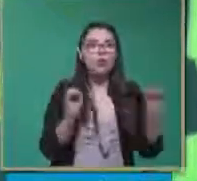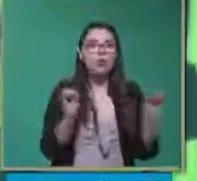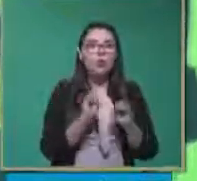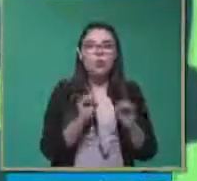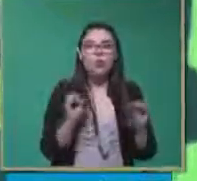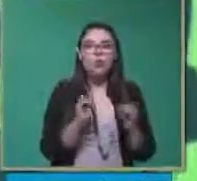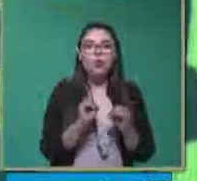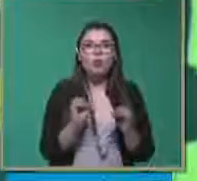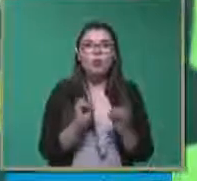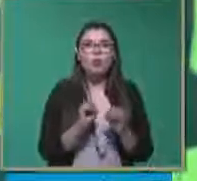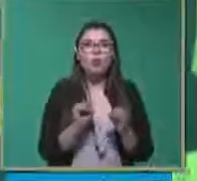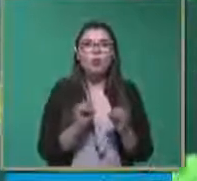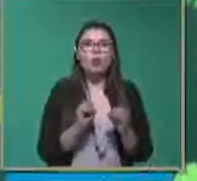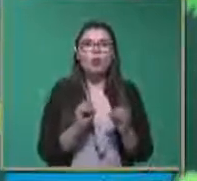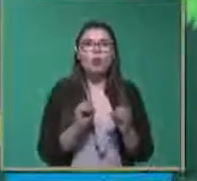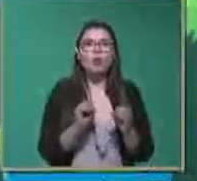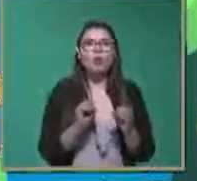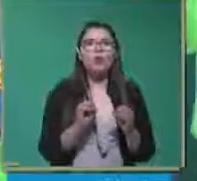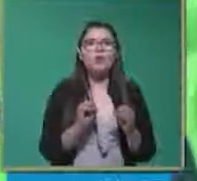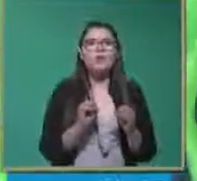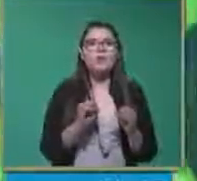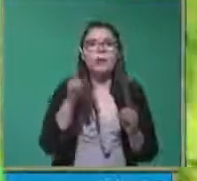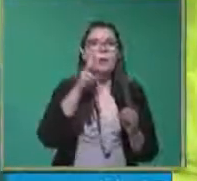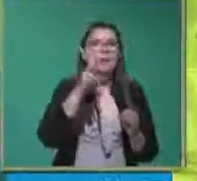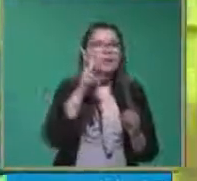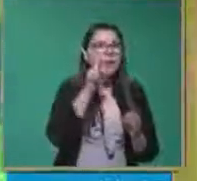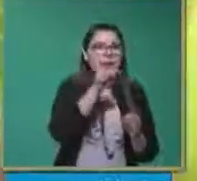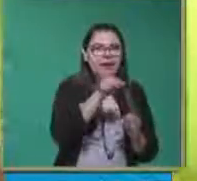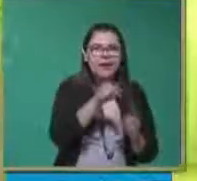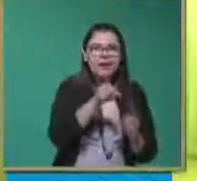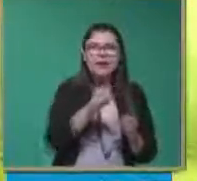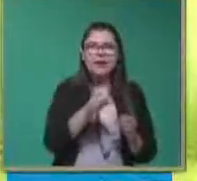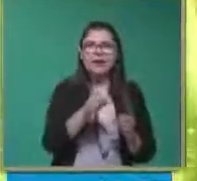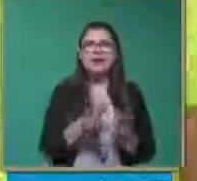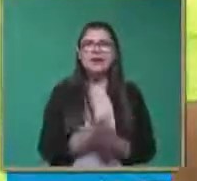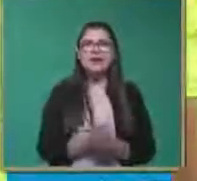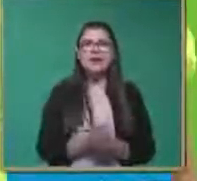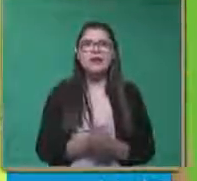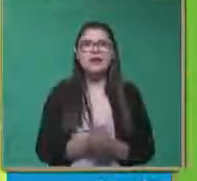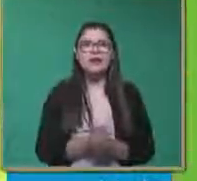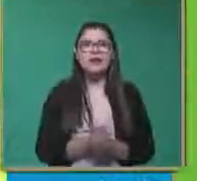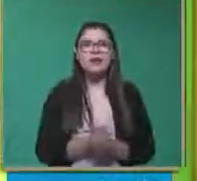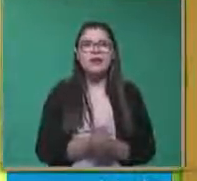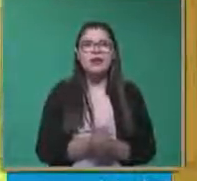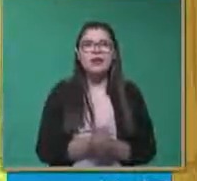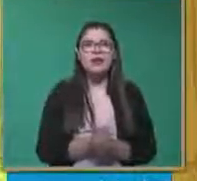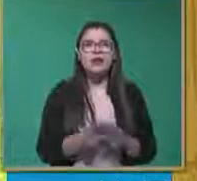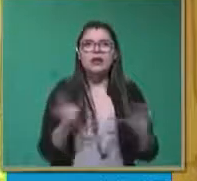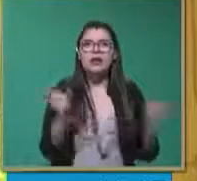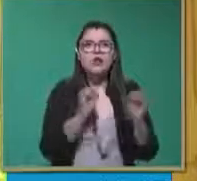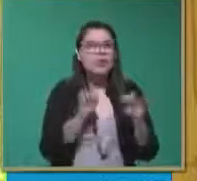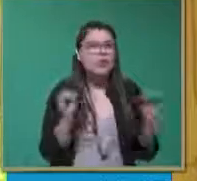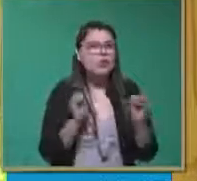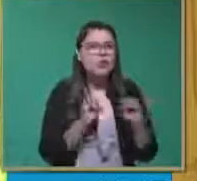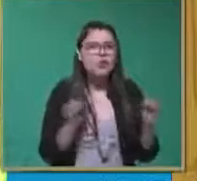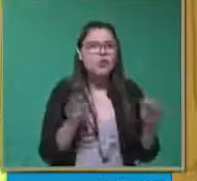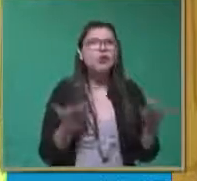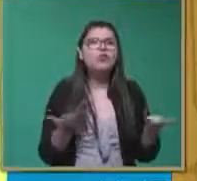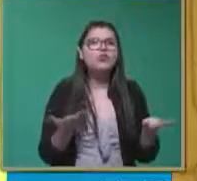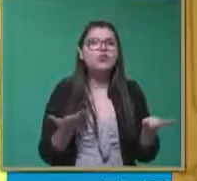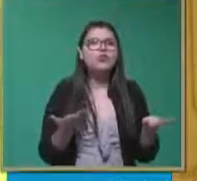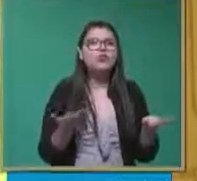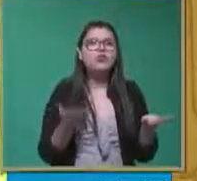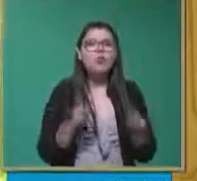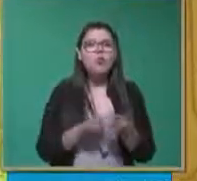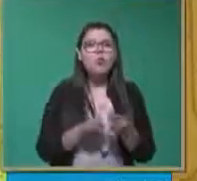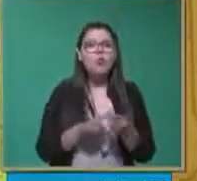No está. ¿De dónde puede estar el conejo? Ay caray. A ver. Acá, por acá. No está tampoco aquí. Ay, ¿dónde quedó? ¿Dónde está el